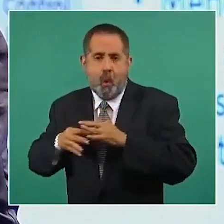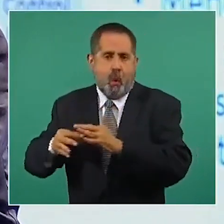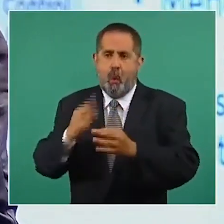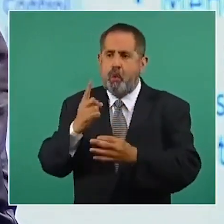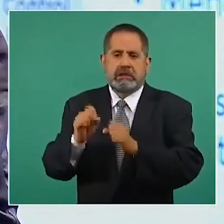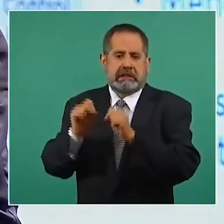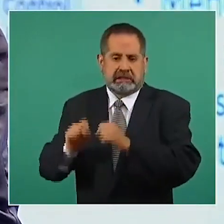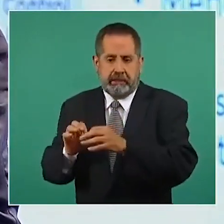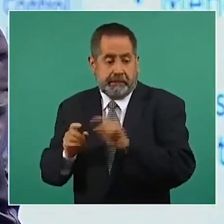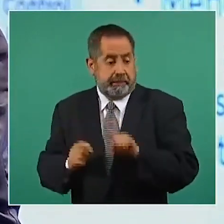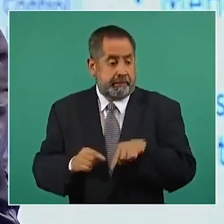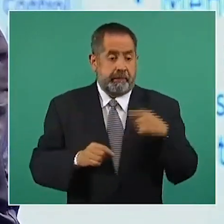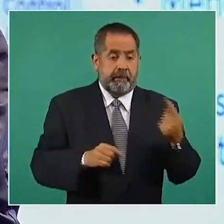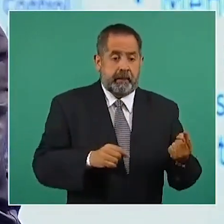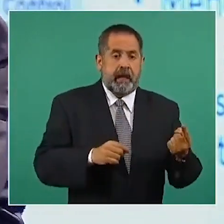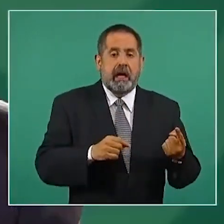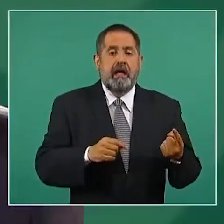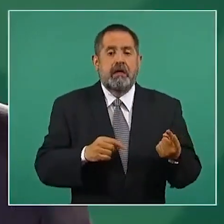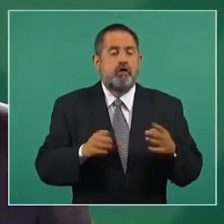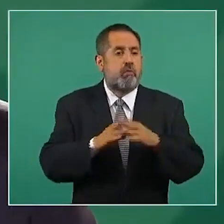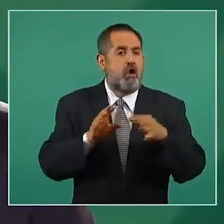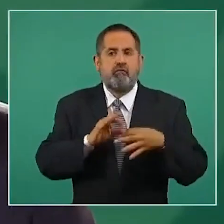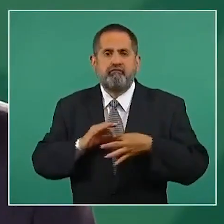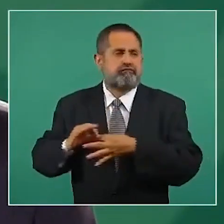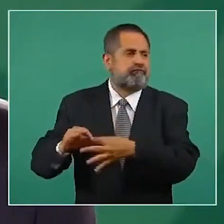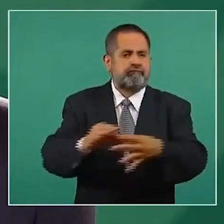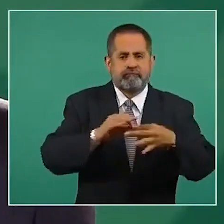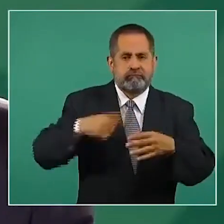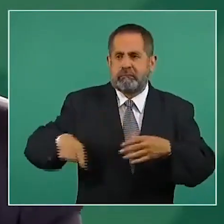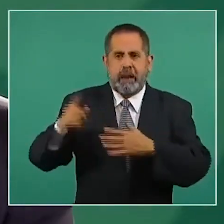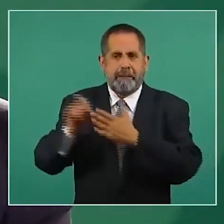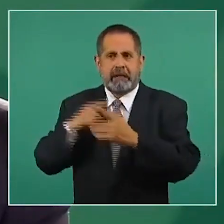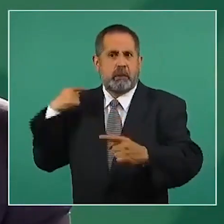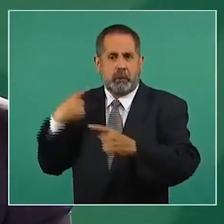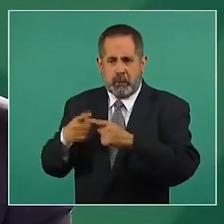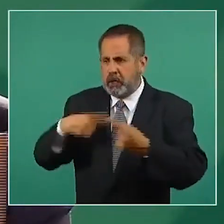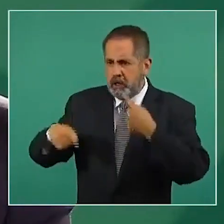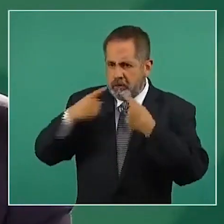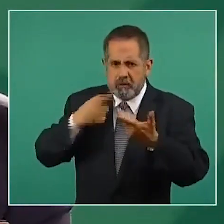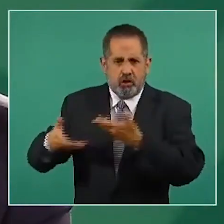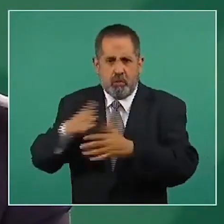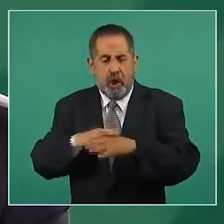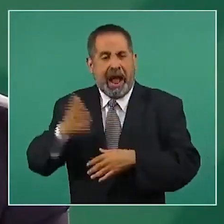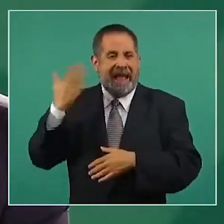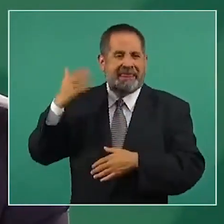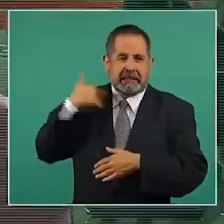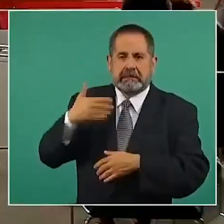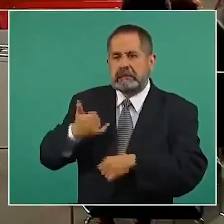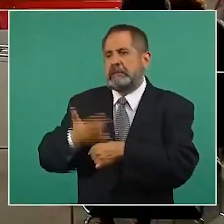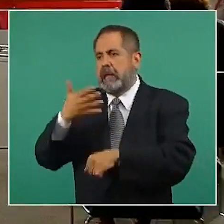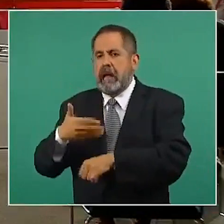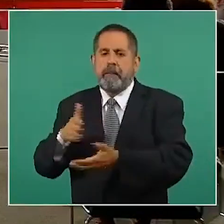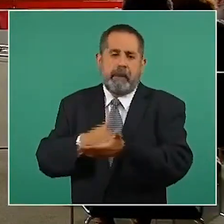salud y las instituciones de seguridad social durante todos estos meses lograron quitar barreras administrativas